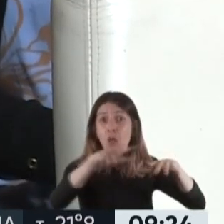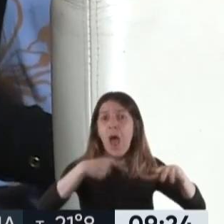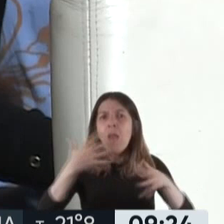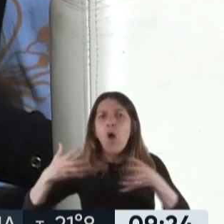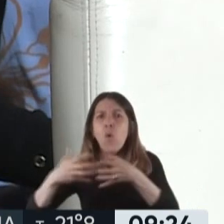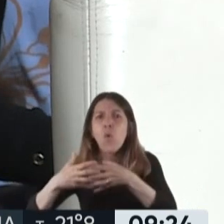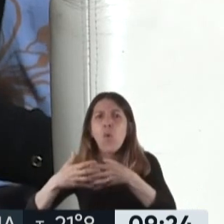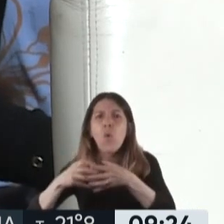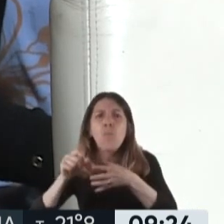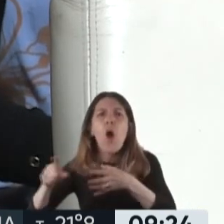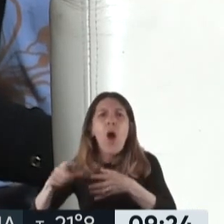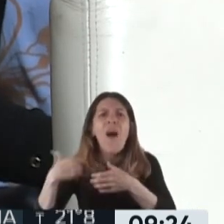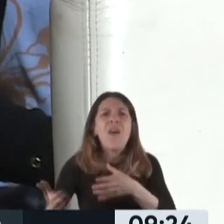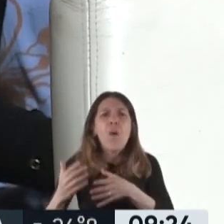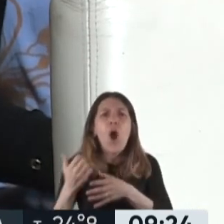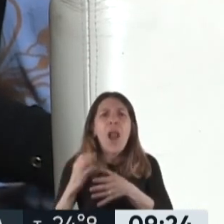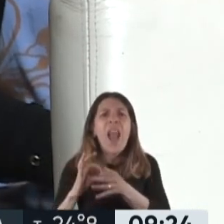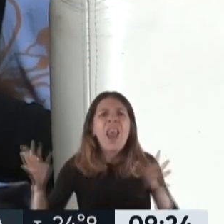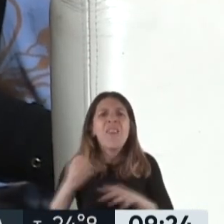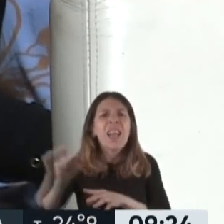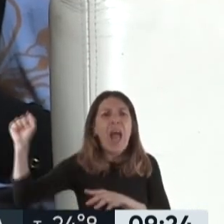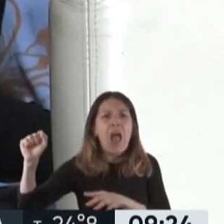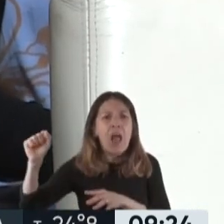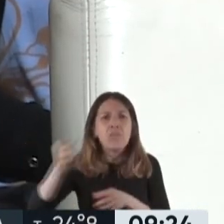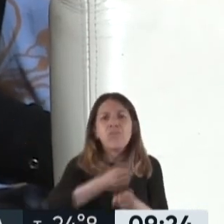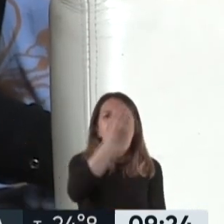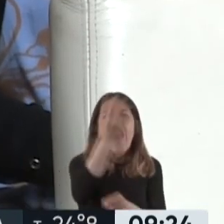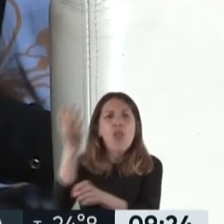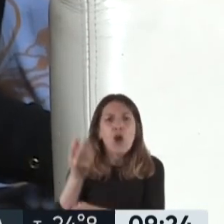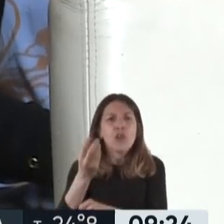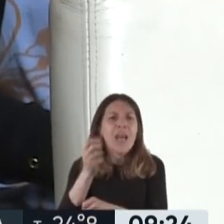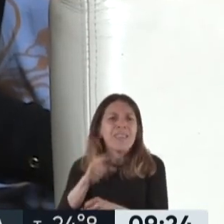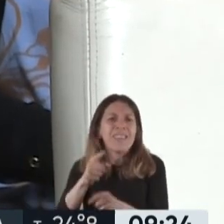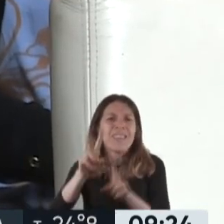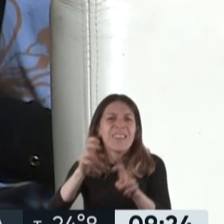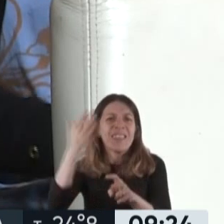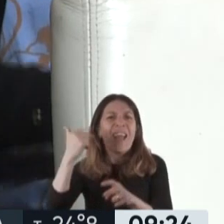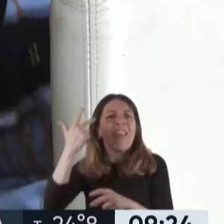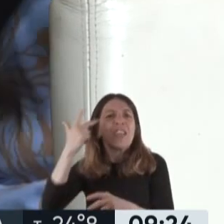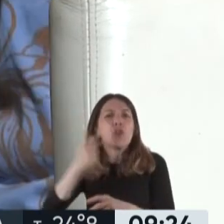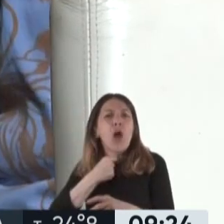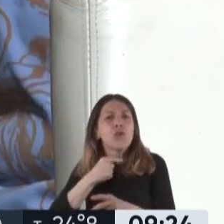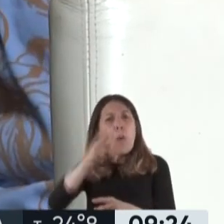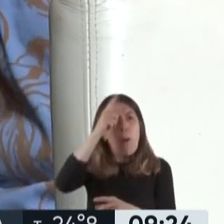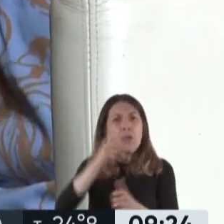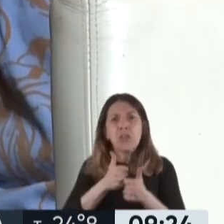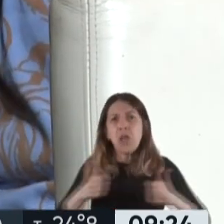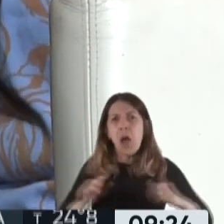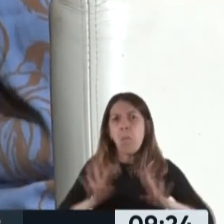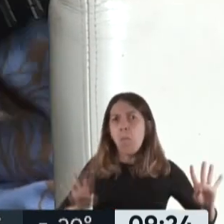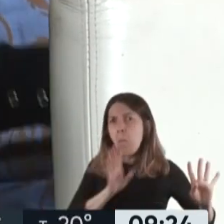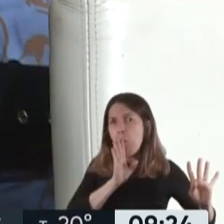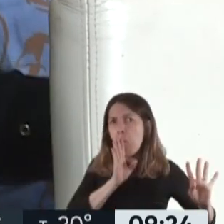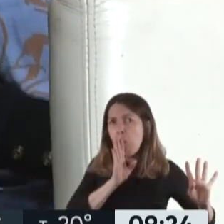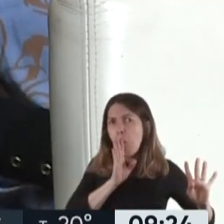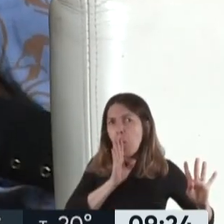agrupación libertaria de antorchas el 18 de agosto, en el cual la policía de la ciudad no intervino en ningún momento